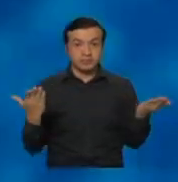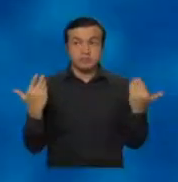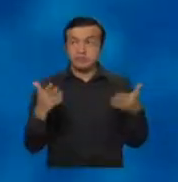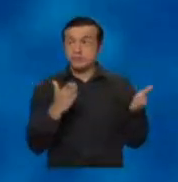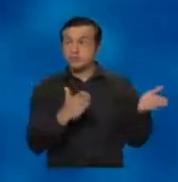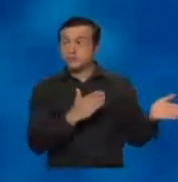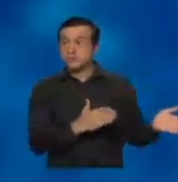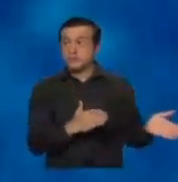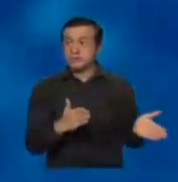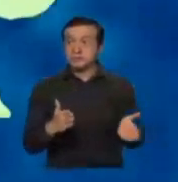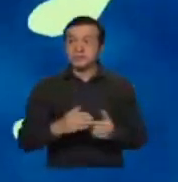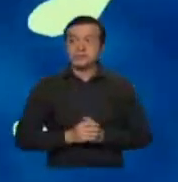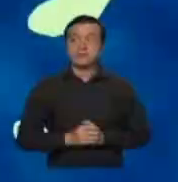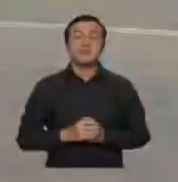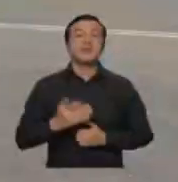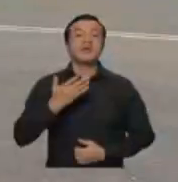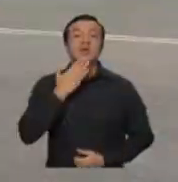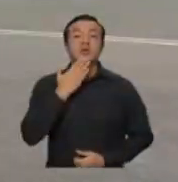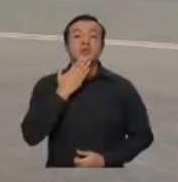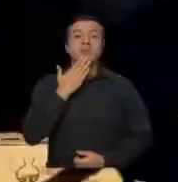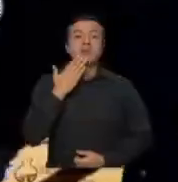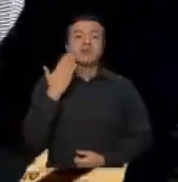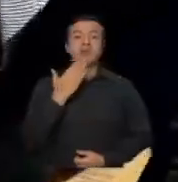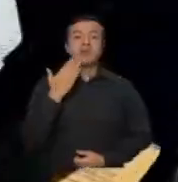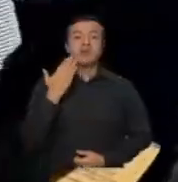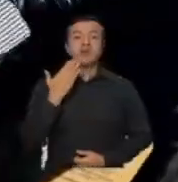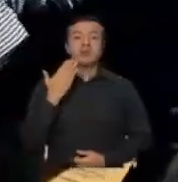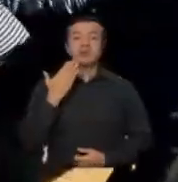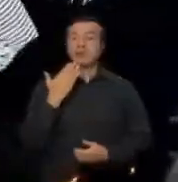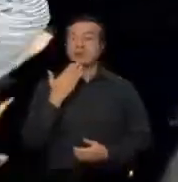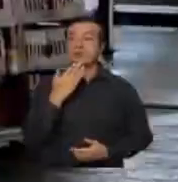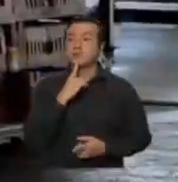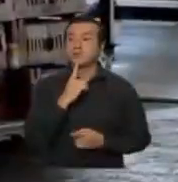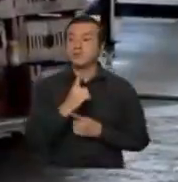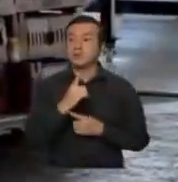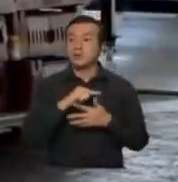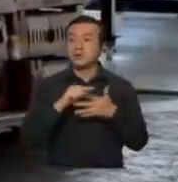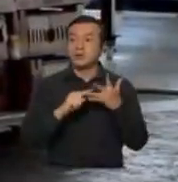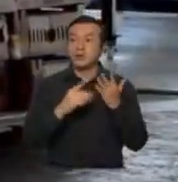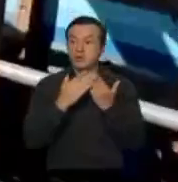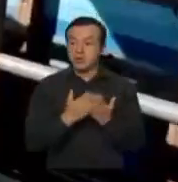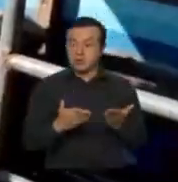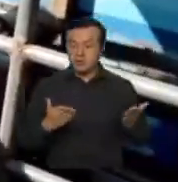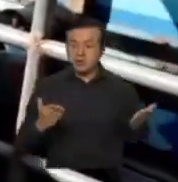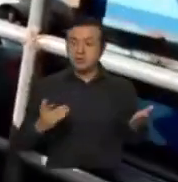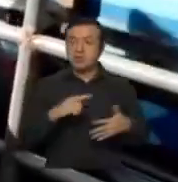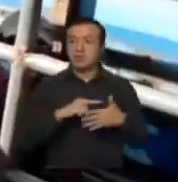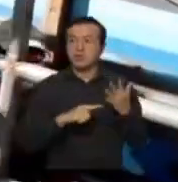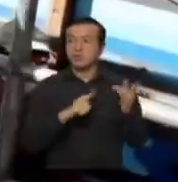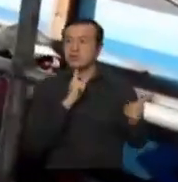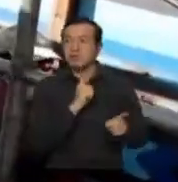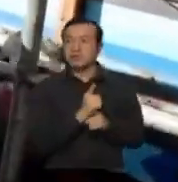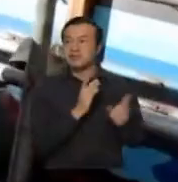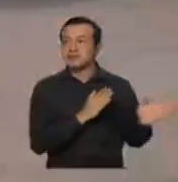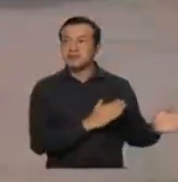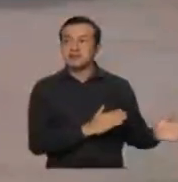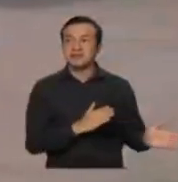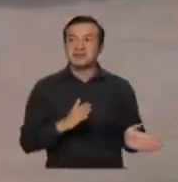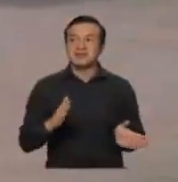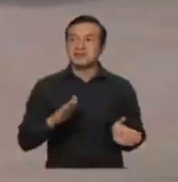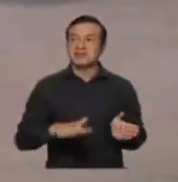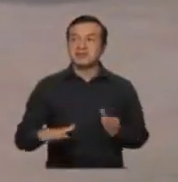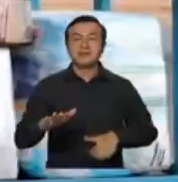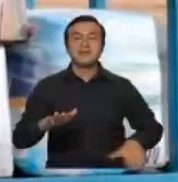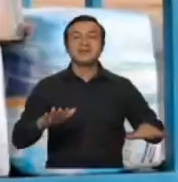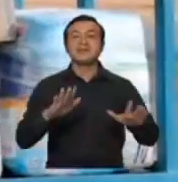repararse. Galápagos. Materiales de protección, medicinas, insumos para establecimientos productivos y un laboratorio